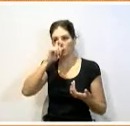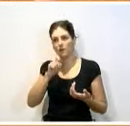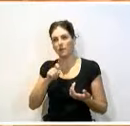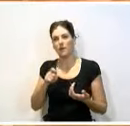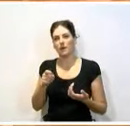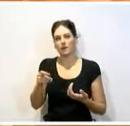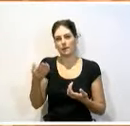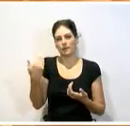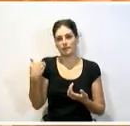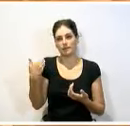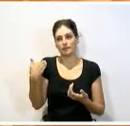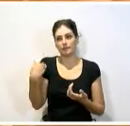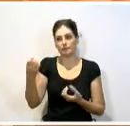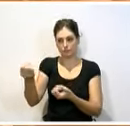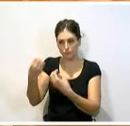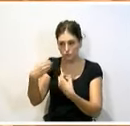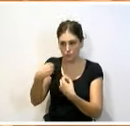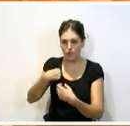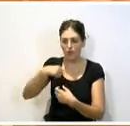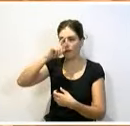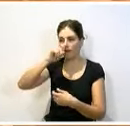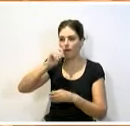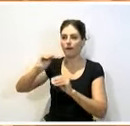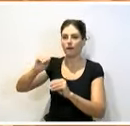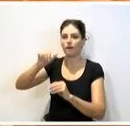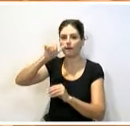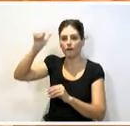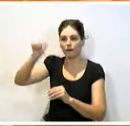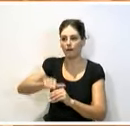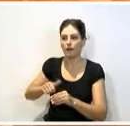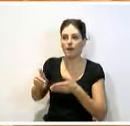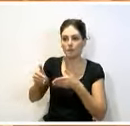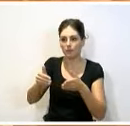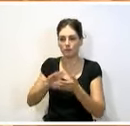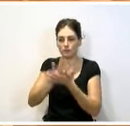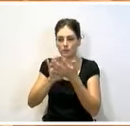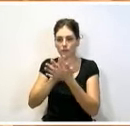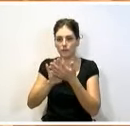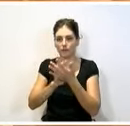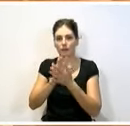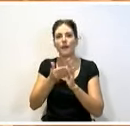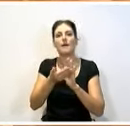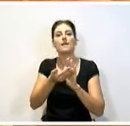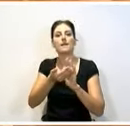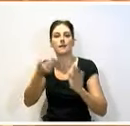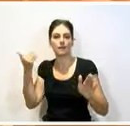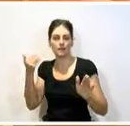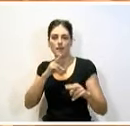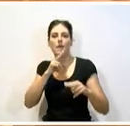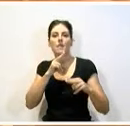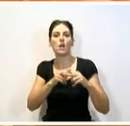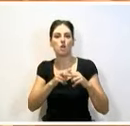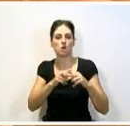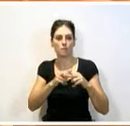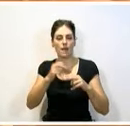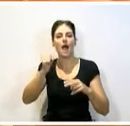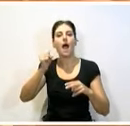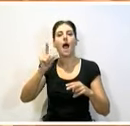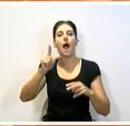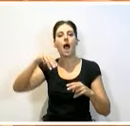usted aquí en el anterior pleno, en el pasillo, ¿verdad?, referido a la retirada del nombre de Almudena Grandes. Y me dijo